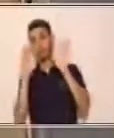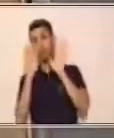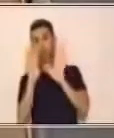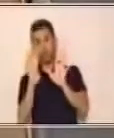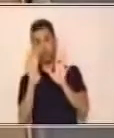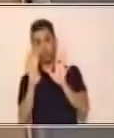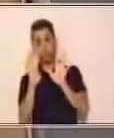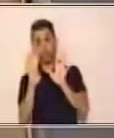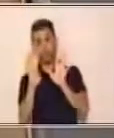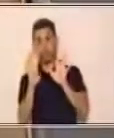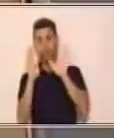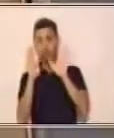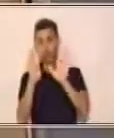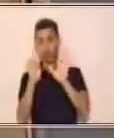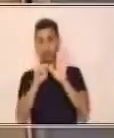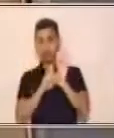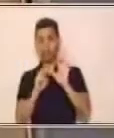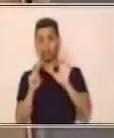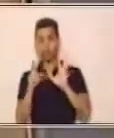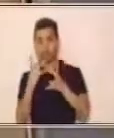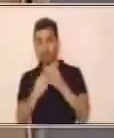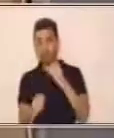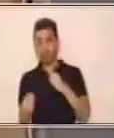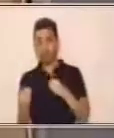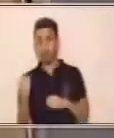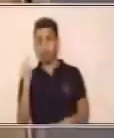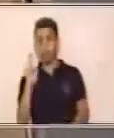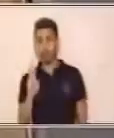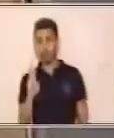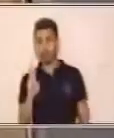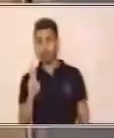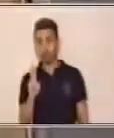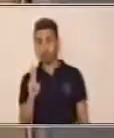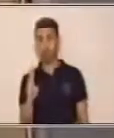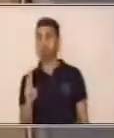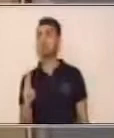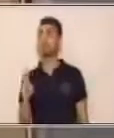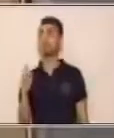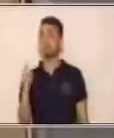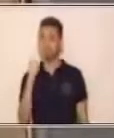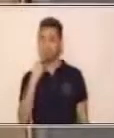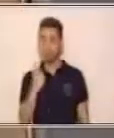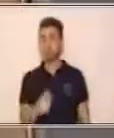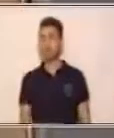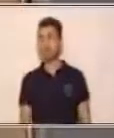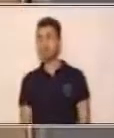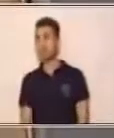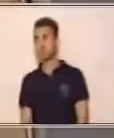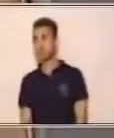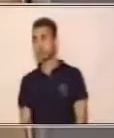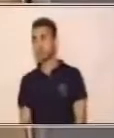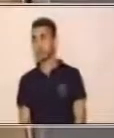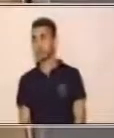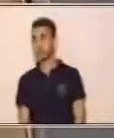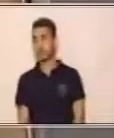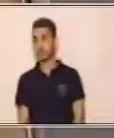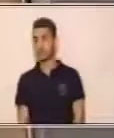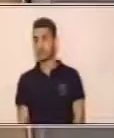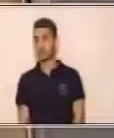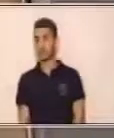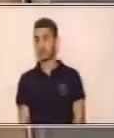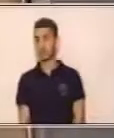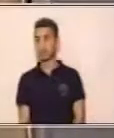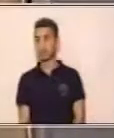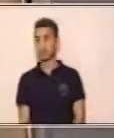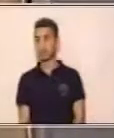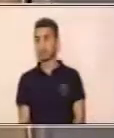9 le quito 7, me va a quedar un 2, ¿sí? Tenemos ahí la parte de donde ya